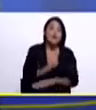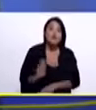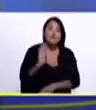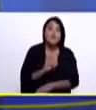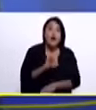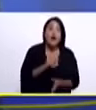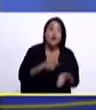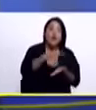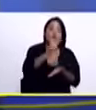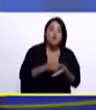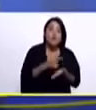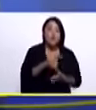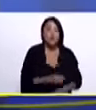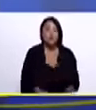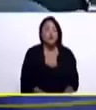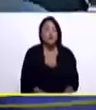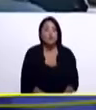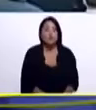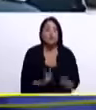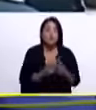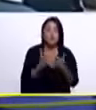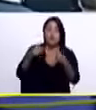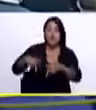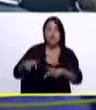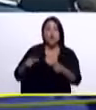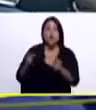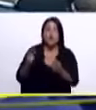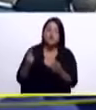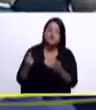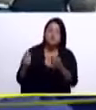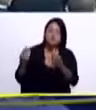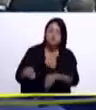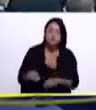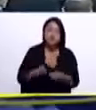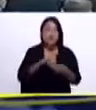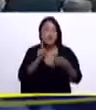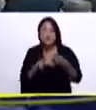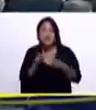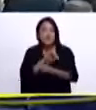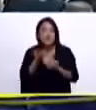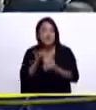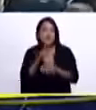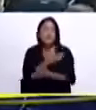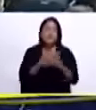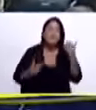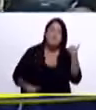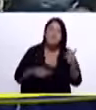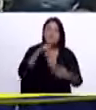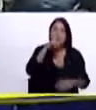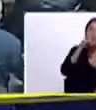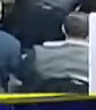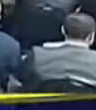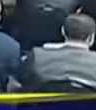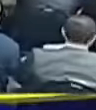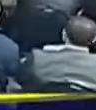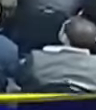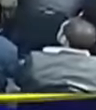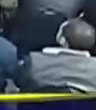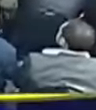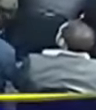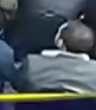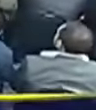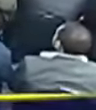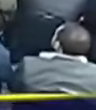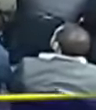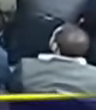la reunión del día de hoy y luego cerrar con las palabras del señor presidente de la República, Nicolás Maduro Moros.